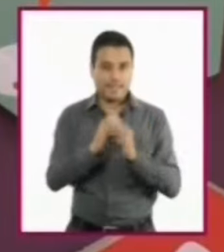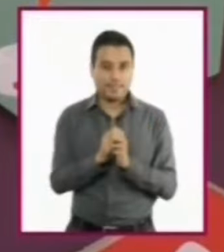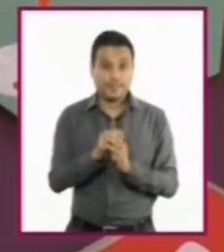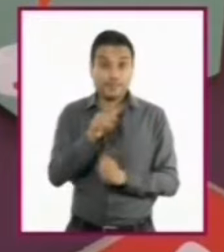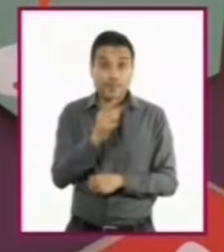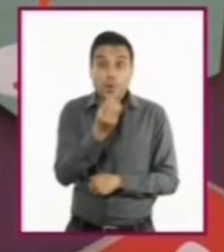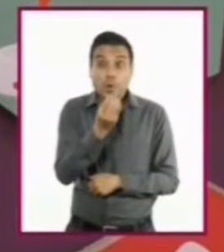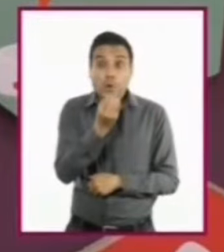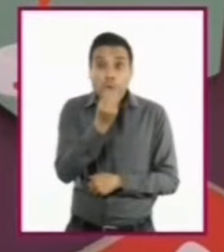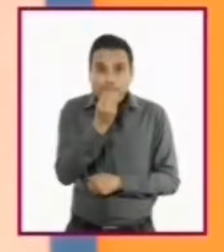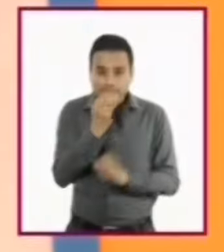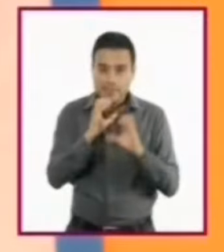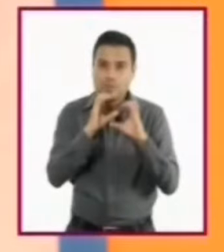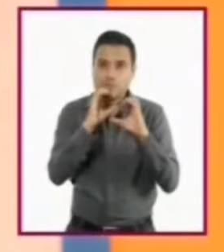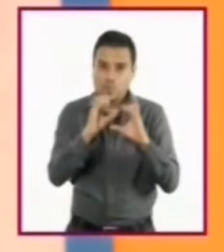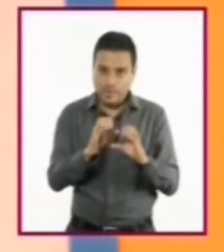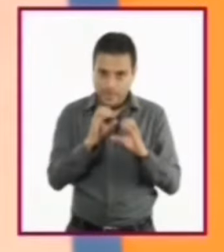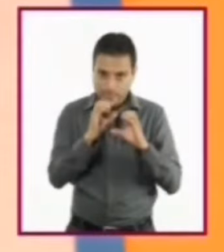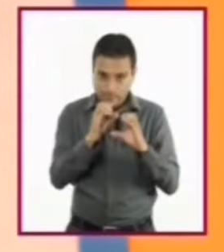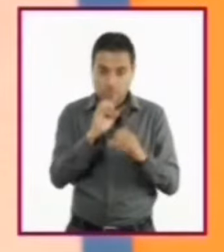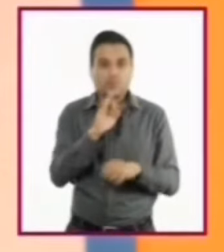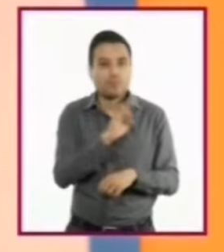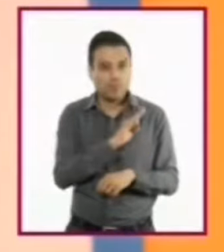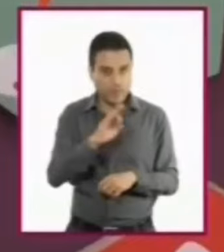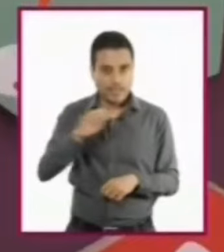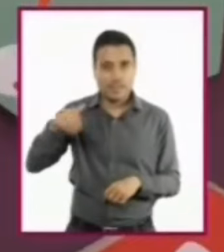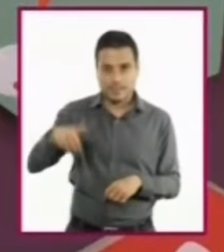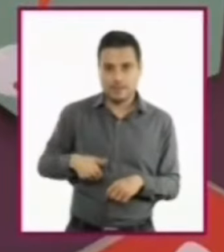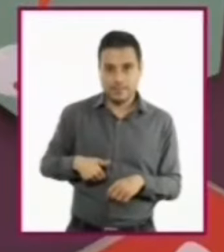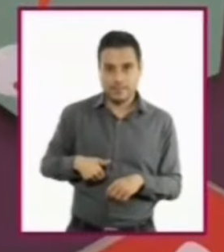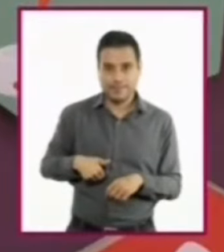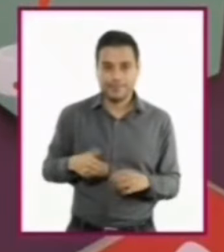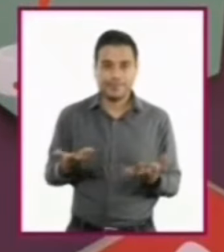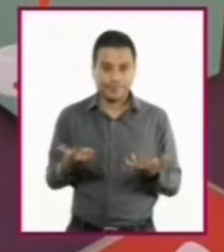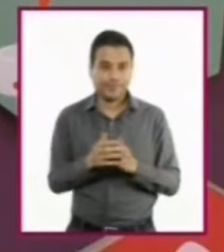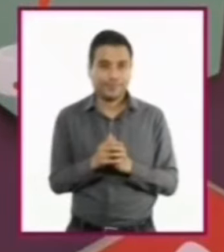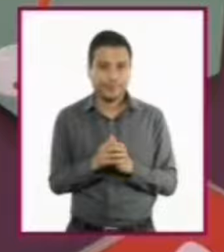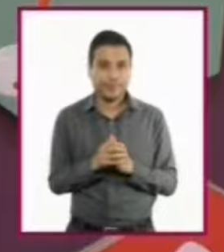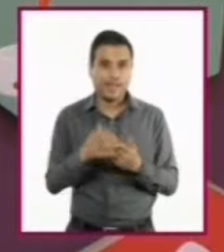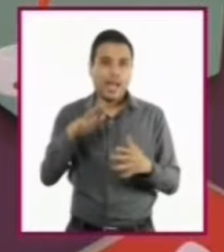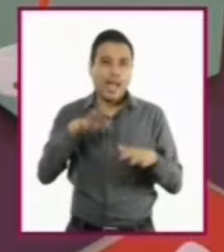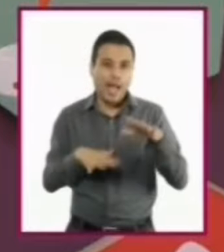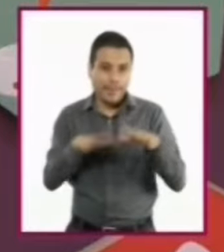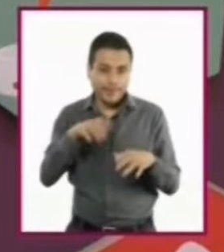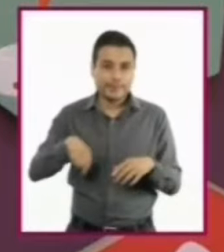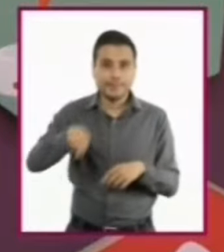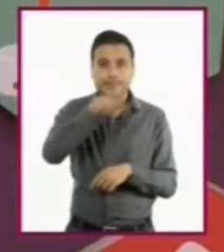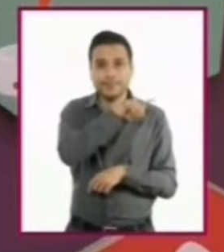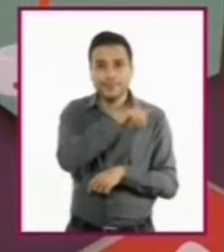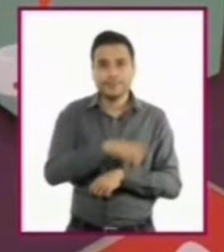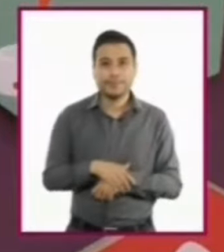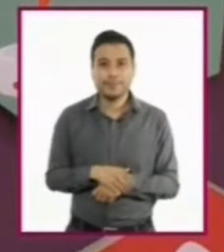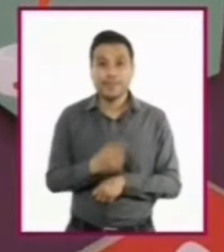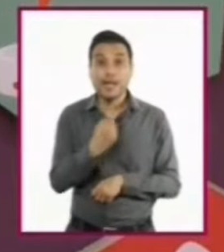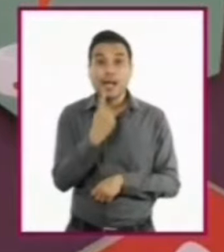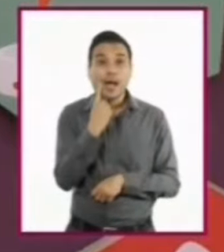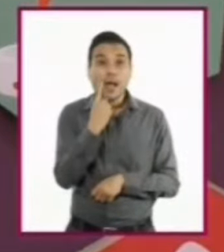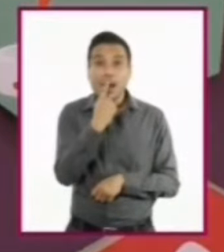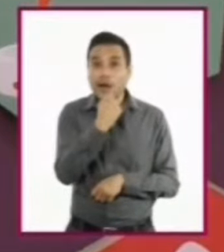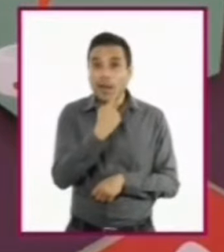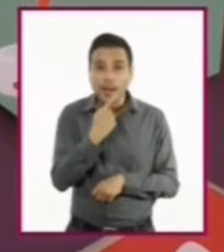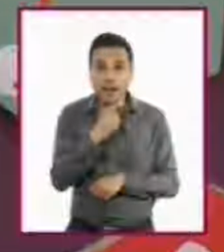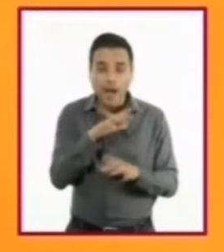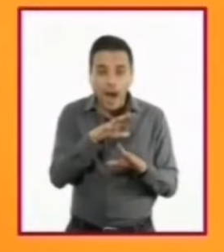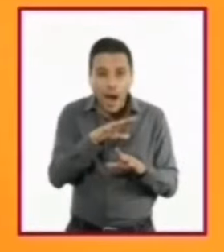nuestros alimentos para evitar accidentes, pues así como en ocasiones inhalamos por la boca, llevando aire a